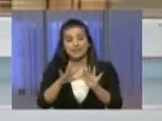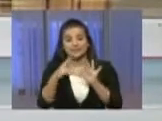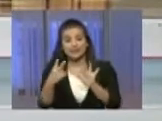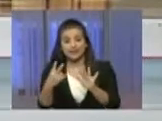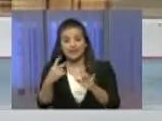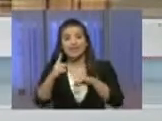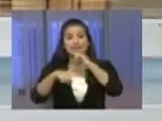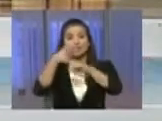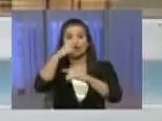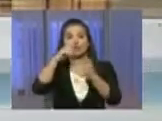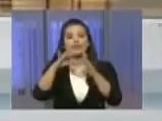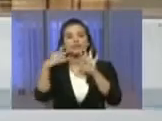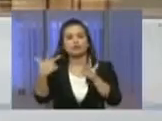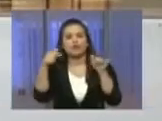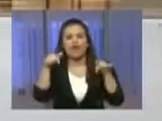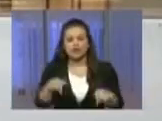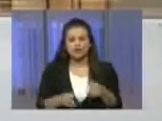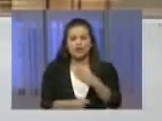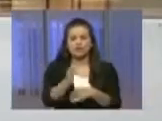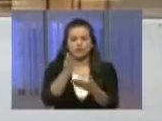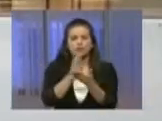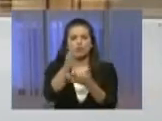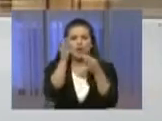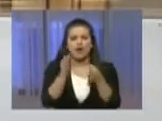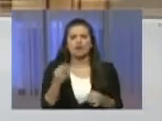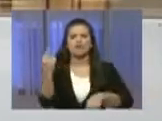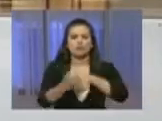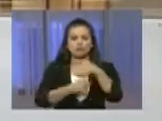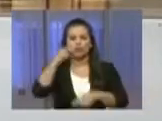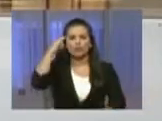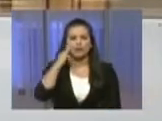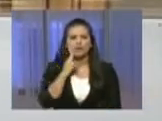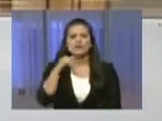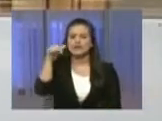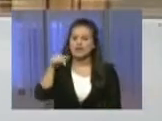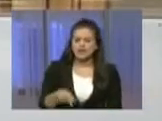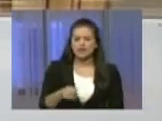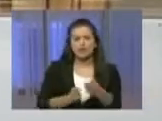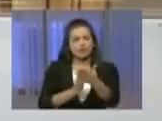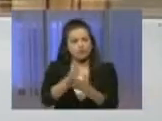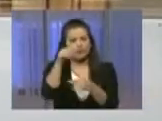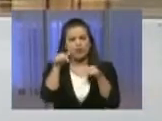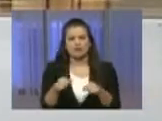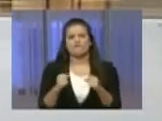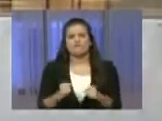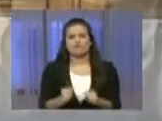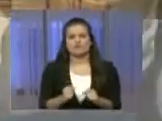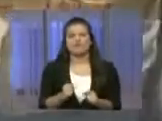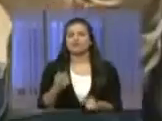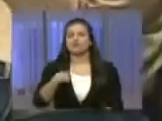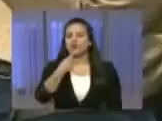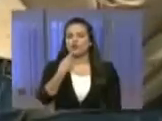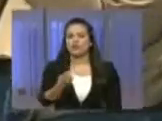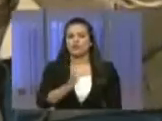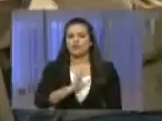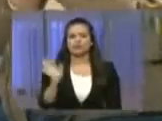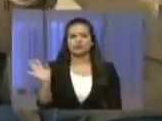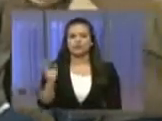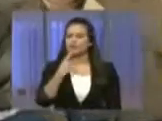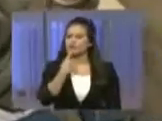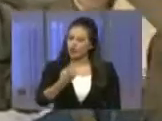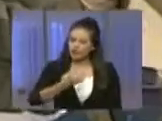2018 y Aquí estará la revolución bolivariana y aquí estaremos al frente se lo digo con la